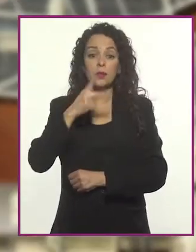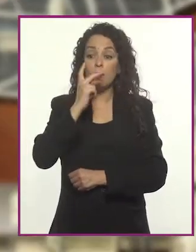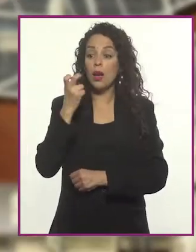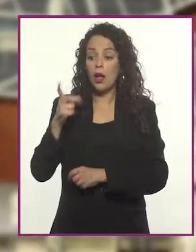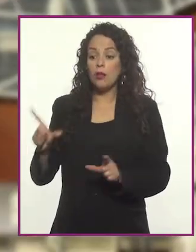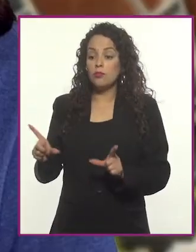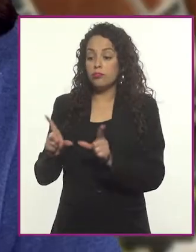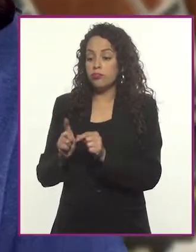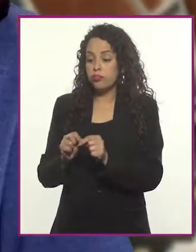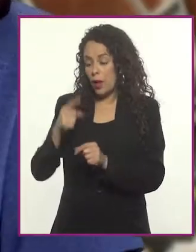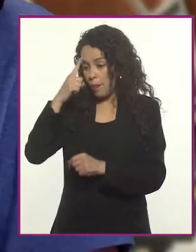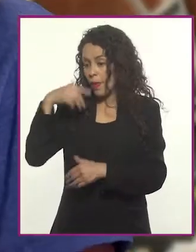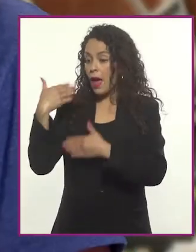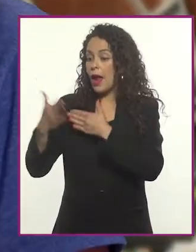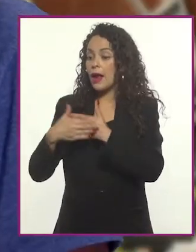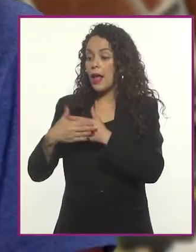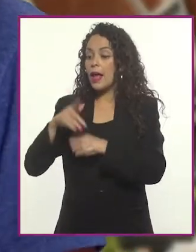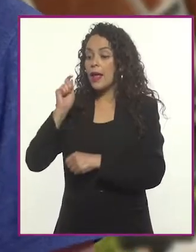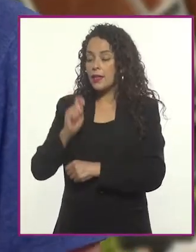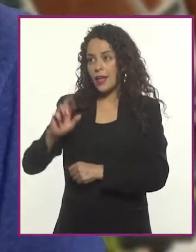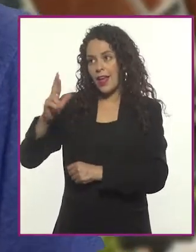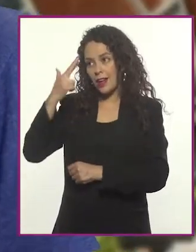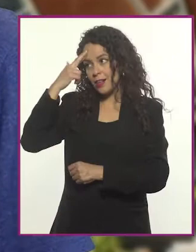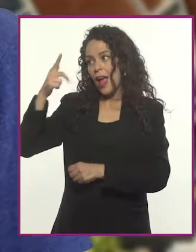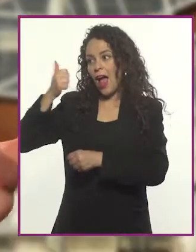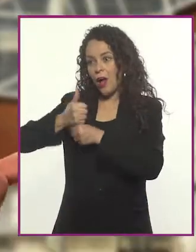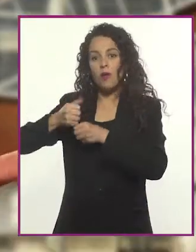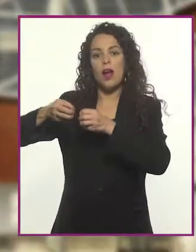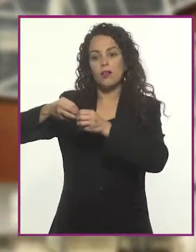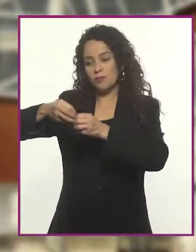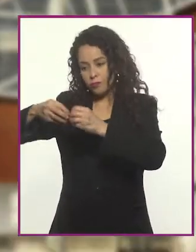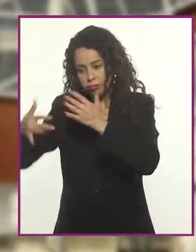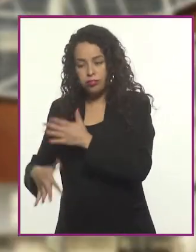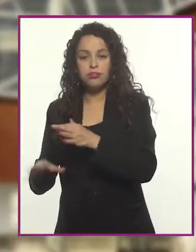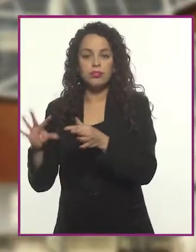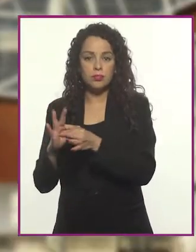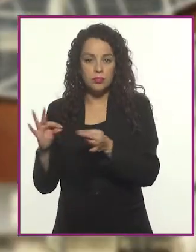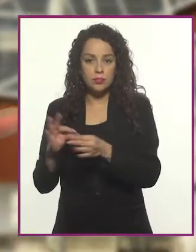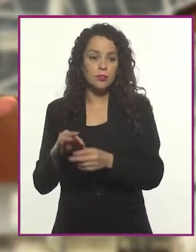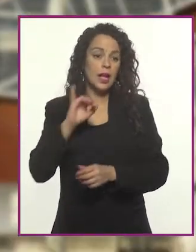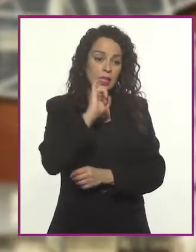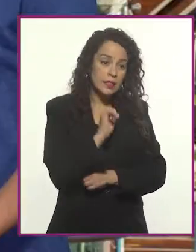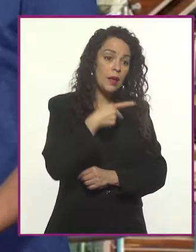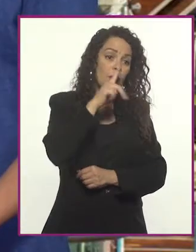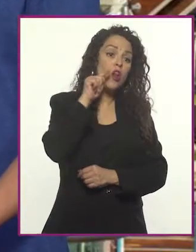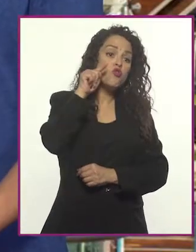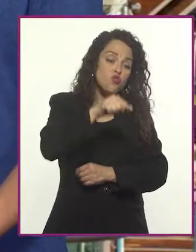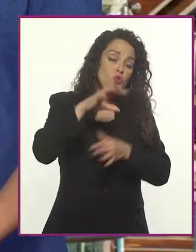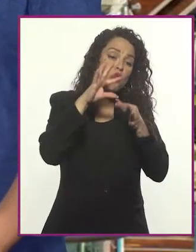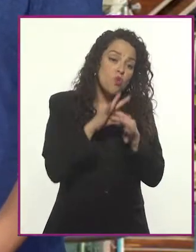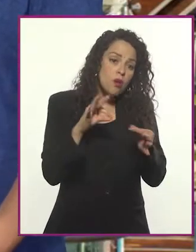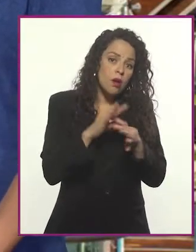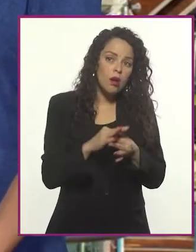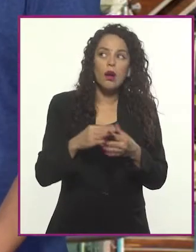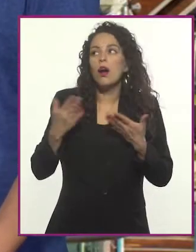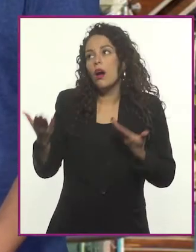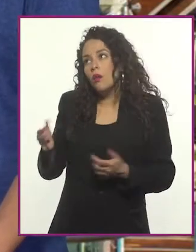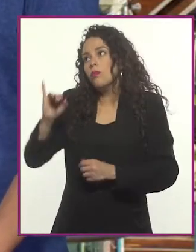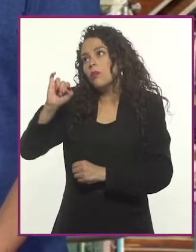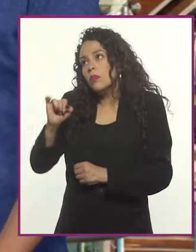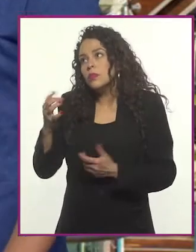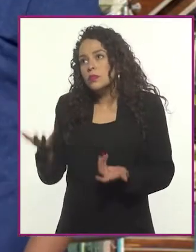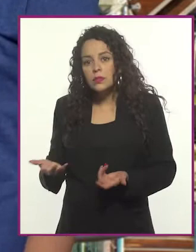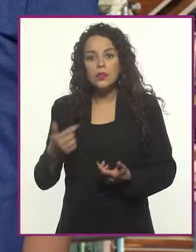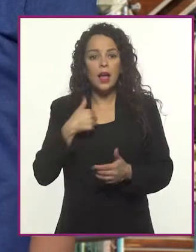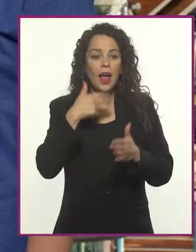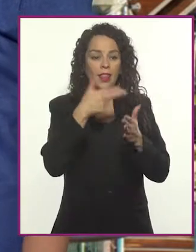introducción. Porque lo que sigue es el recuerdo del abuelo. Exacto, pero lo estás contando tú. Obvio. En el taller